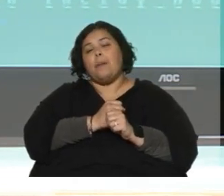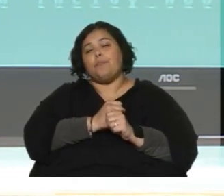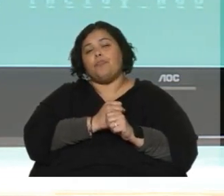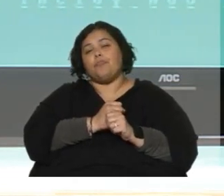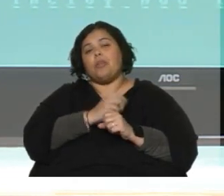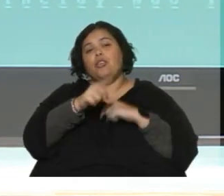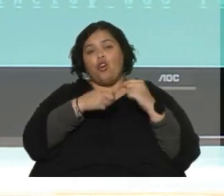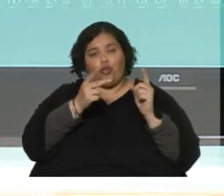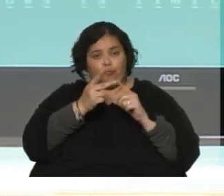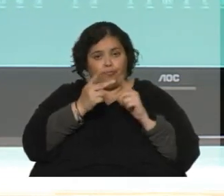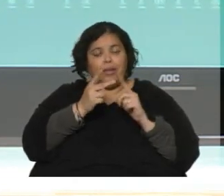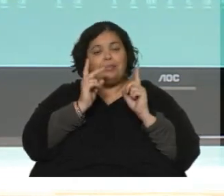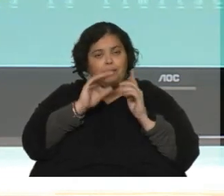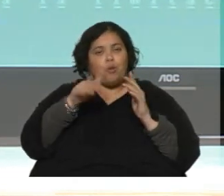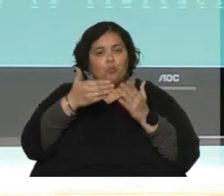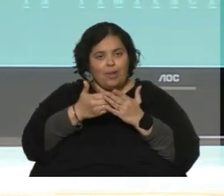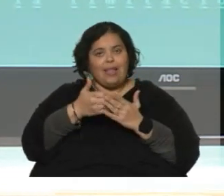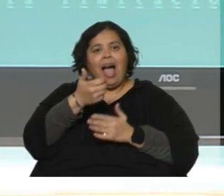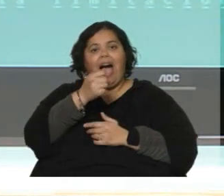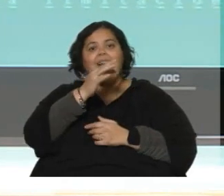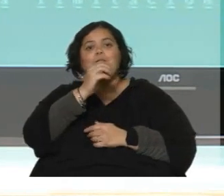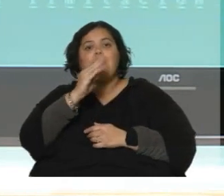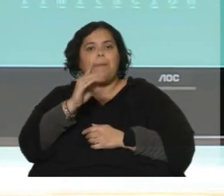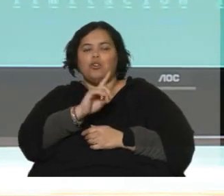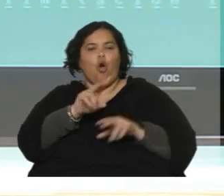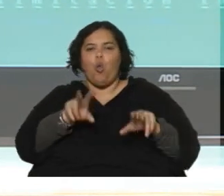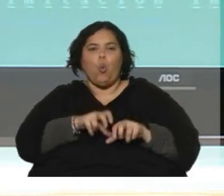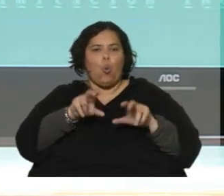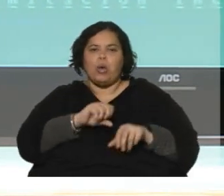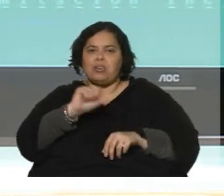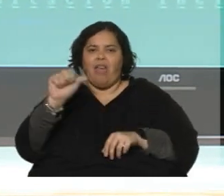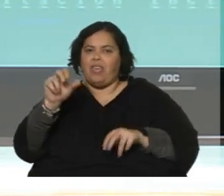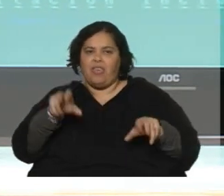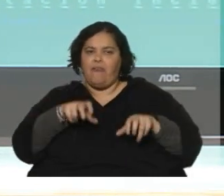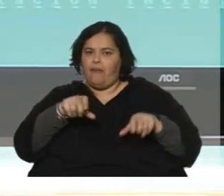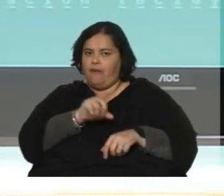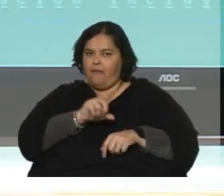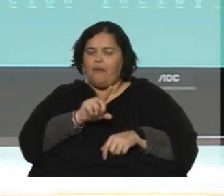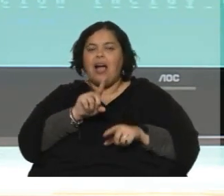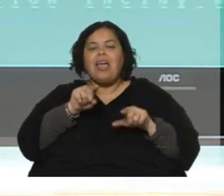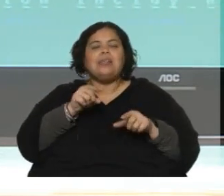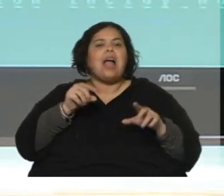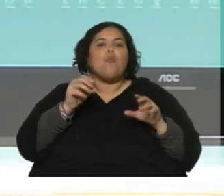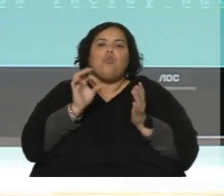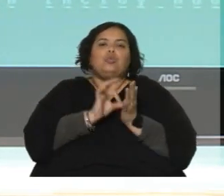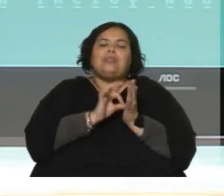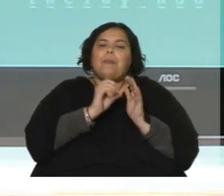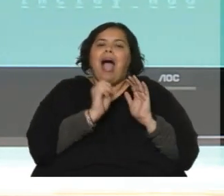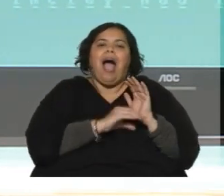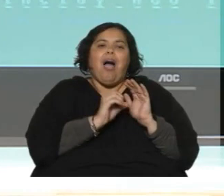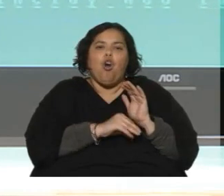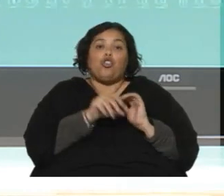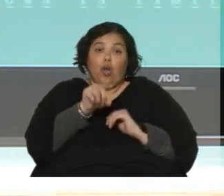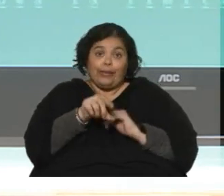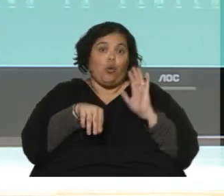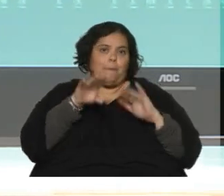sean lucrativas O sea que siga existiendo el sistema de ahorro pero no sean lucrativas que es Quizás lo más discutible y lo más